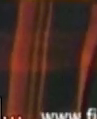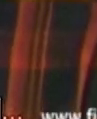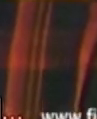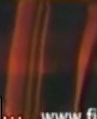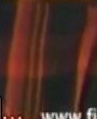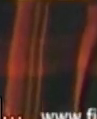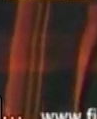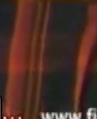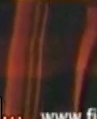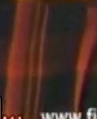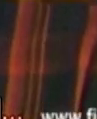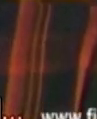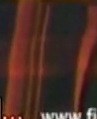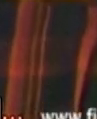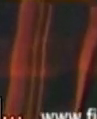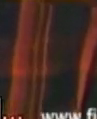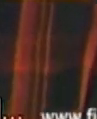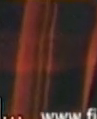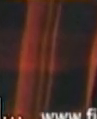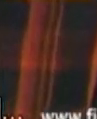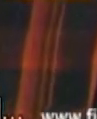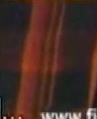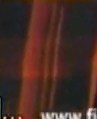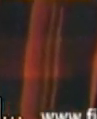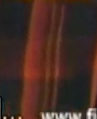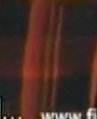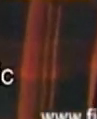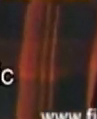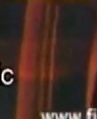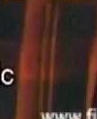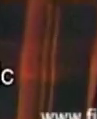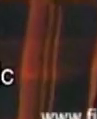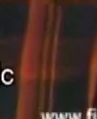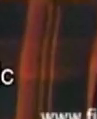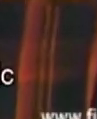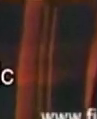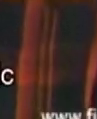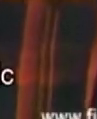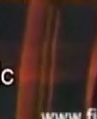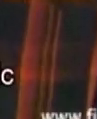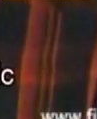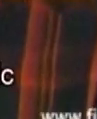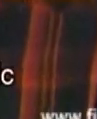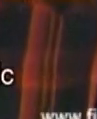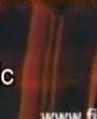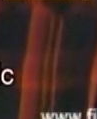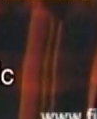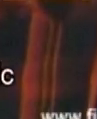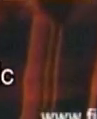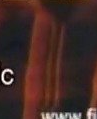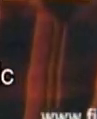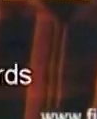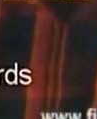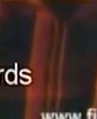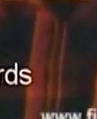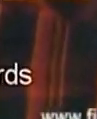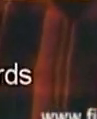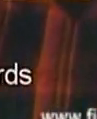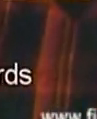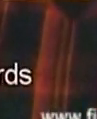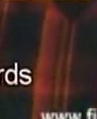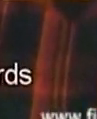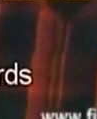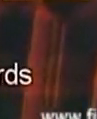de que un ataque de Estados Unidos e Israel contra la República Islámica de Irán